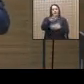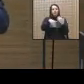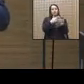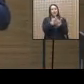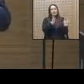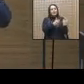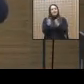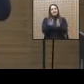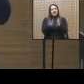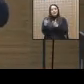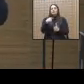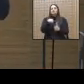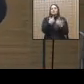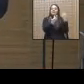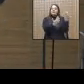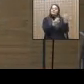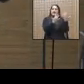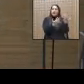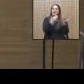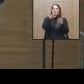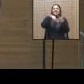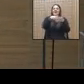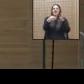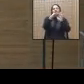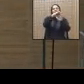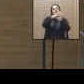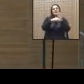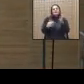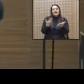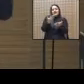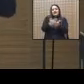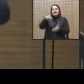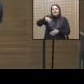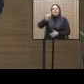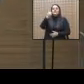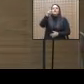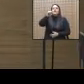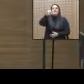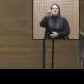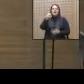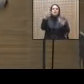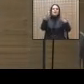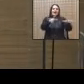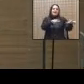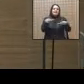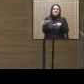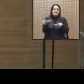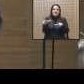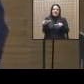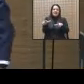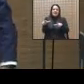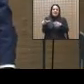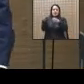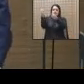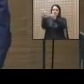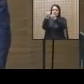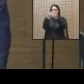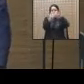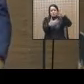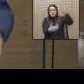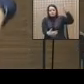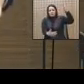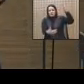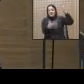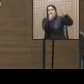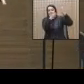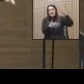preparado, yo hubiera esperado que la agenda esa llegara aquí el 1 de mayo ya lista, así, un chorro.